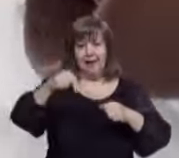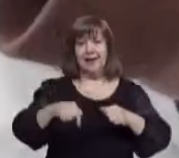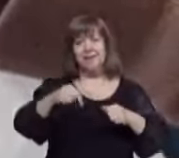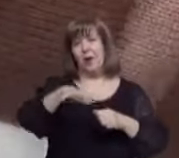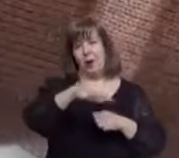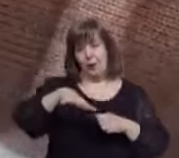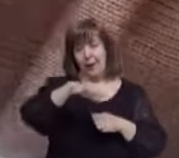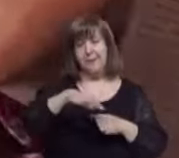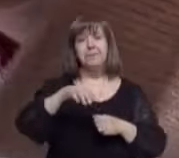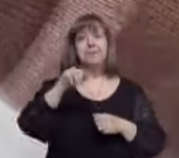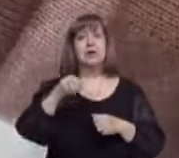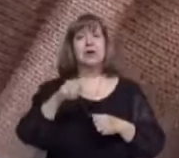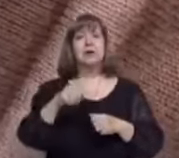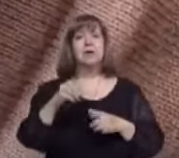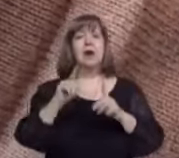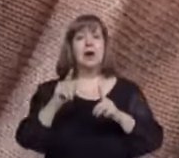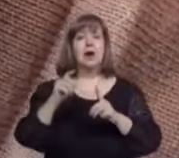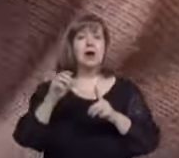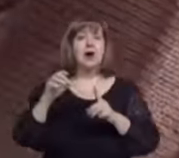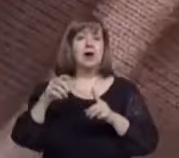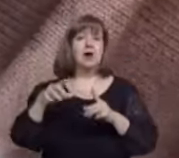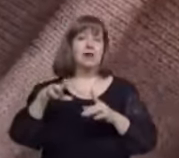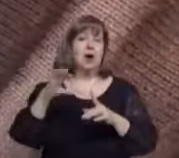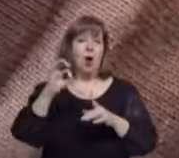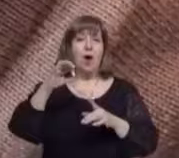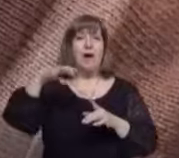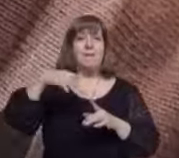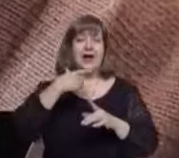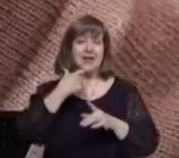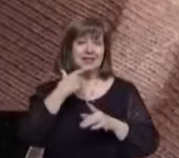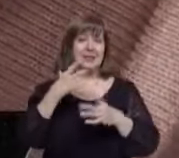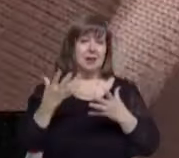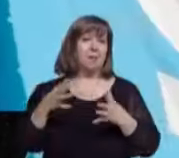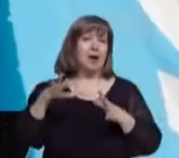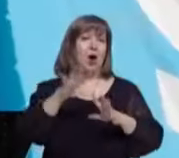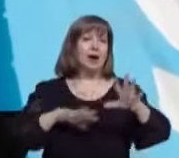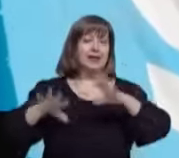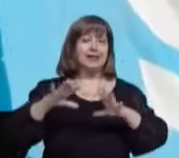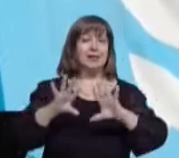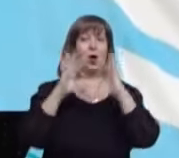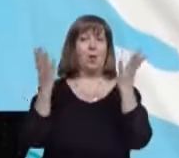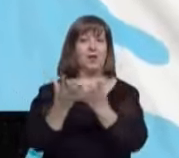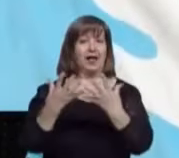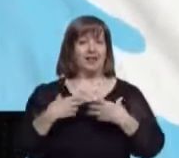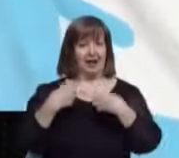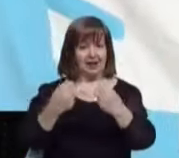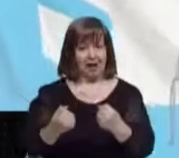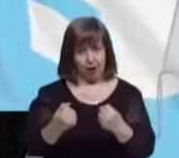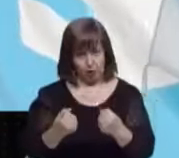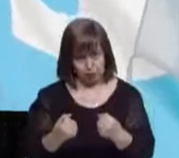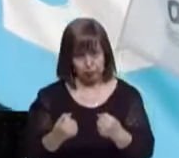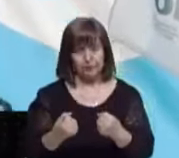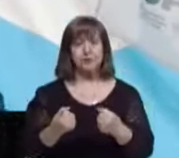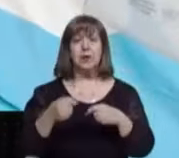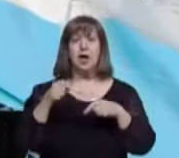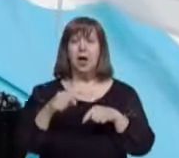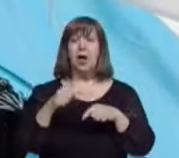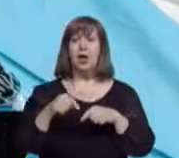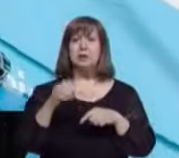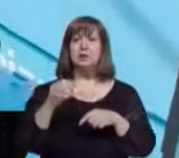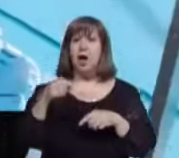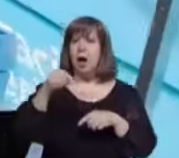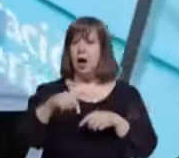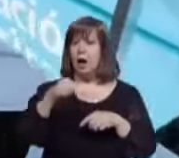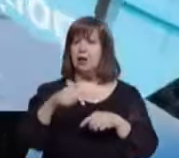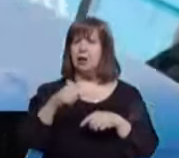más tarde se sumó también la OMS y ahora se está organizando en todo el mundo. Tenemos un problema en la región. La región era la segunda región